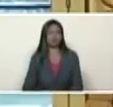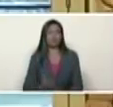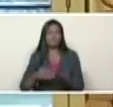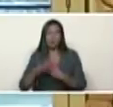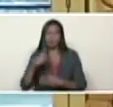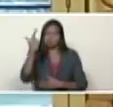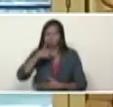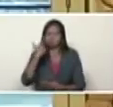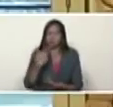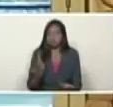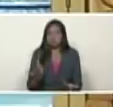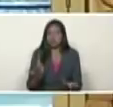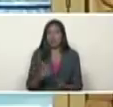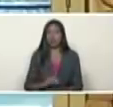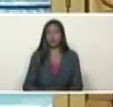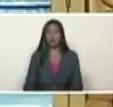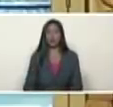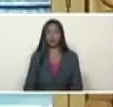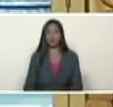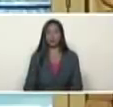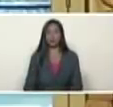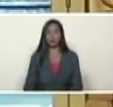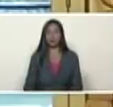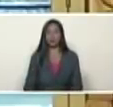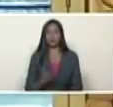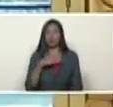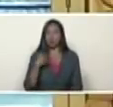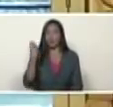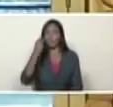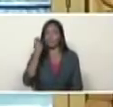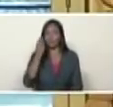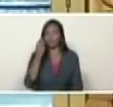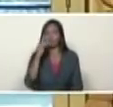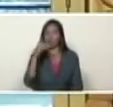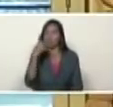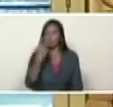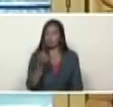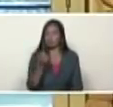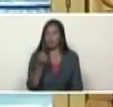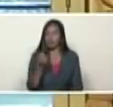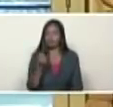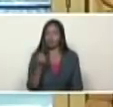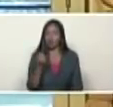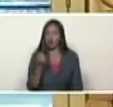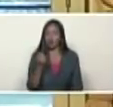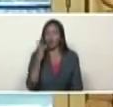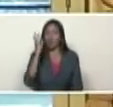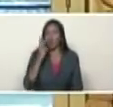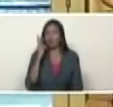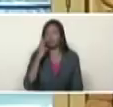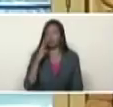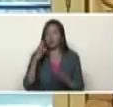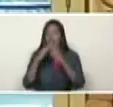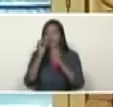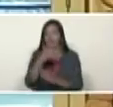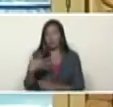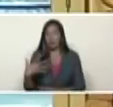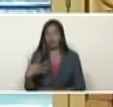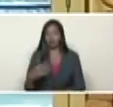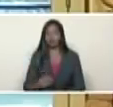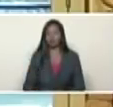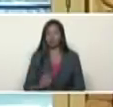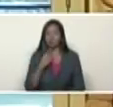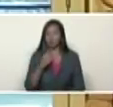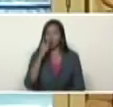ser serios. ¿Eh? Yo creo que esto ya lo están entendiendo en la Casa Blanca. Vamos a ser serios. Cuando yo digo